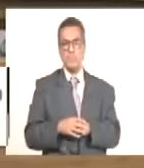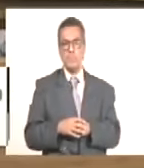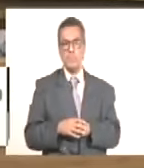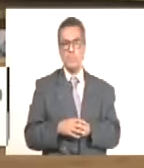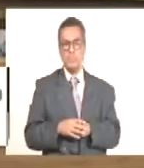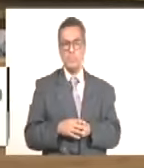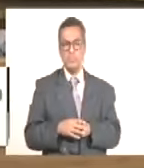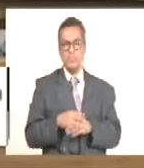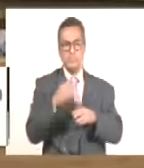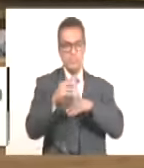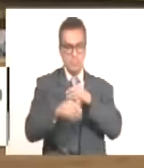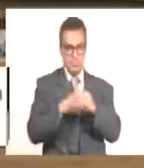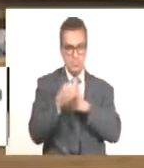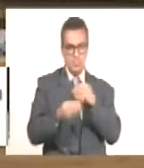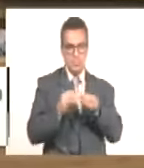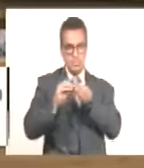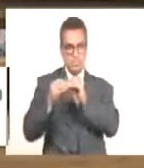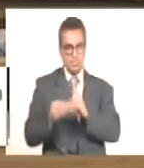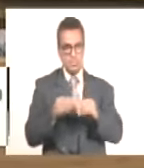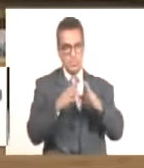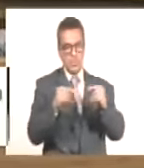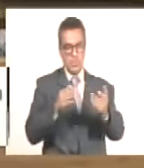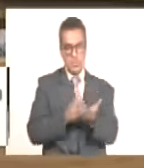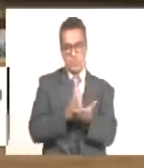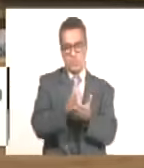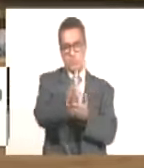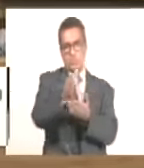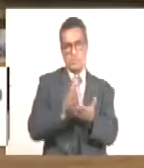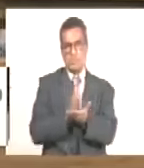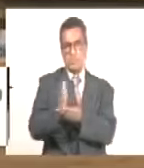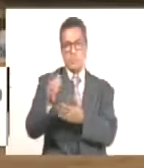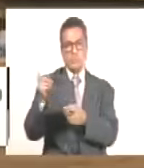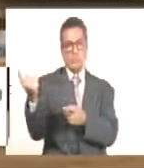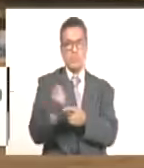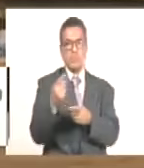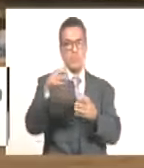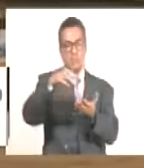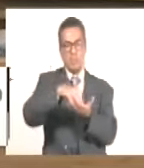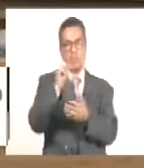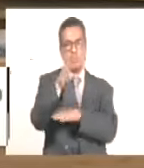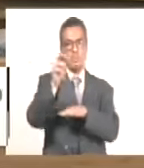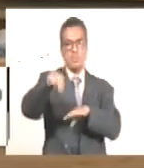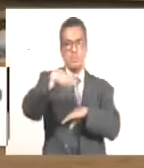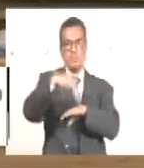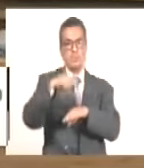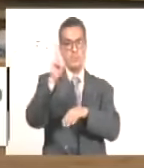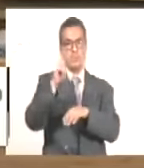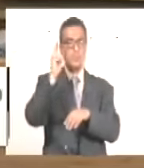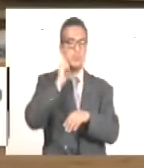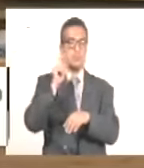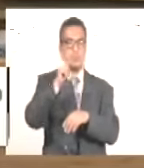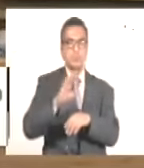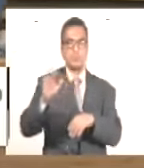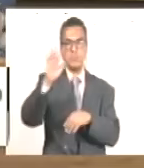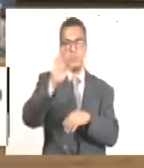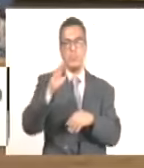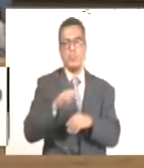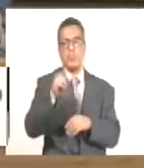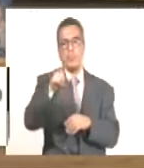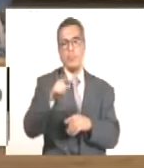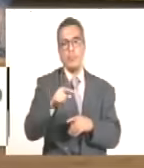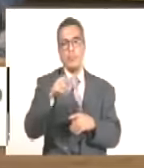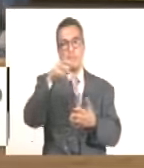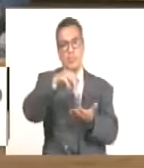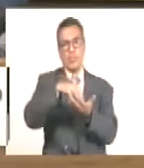se hayan restablecido los canales entre el Parlamento de la República Bolivariana de Venezuela y